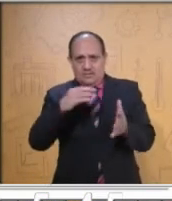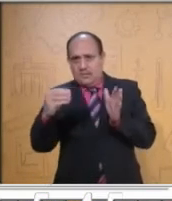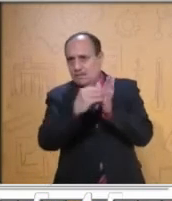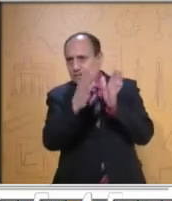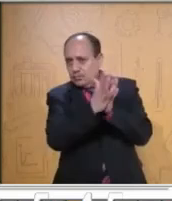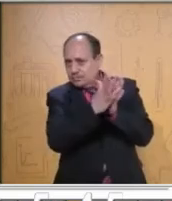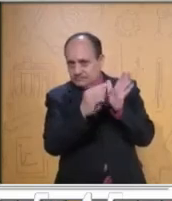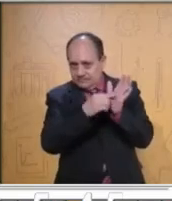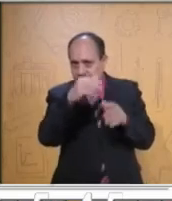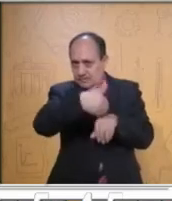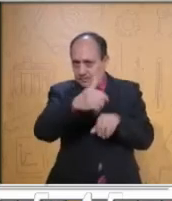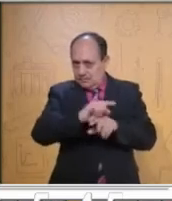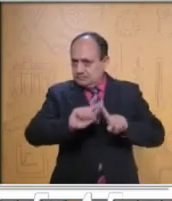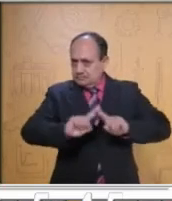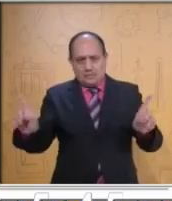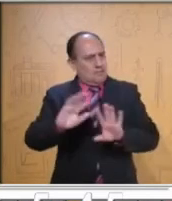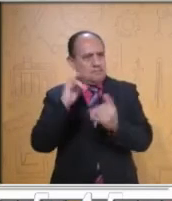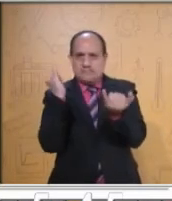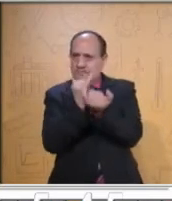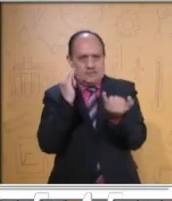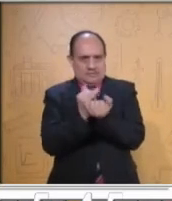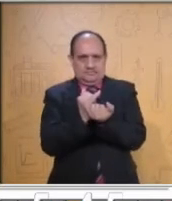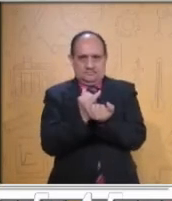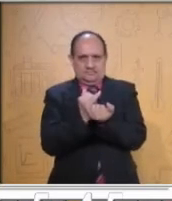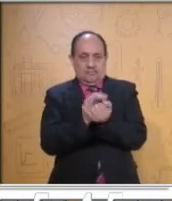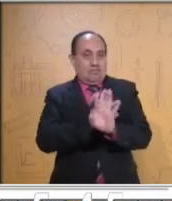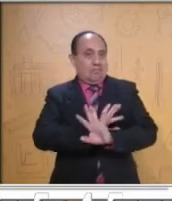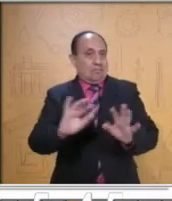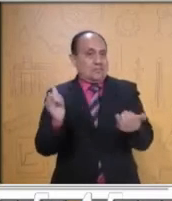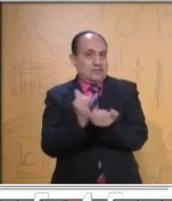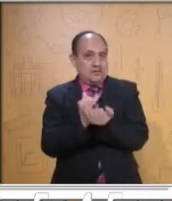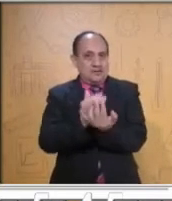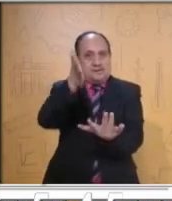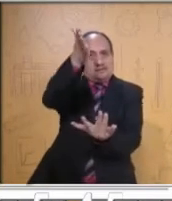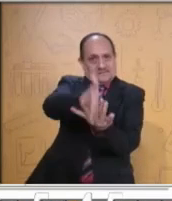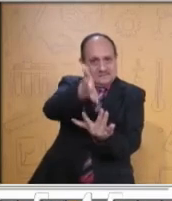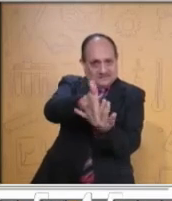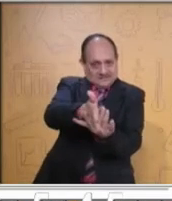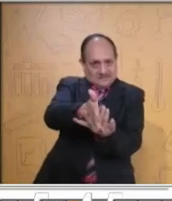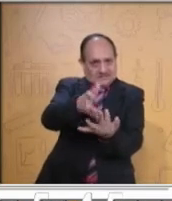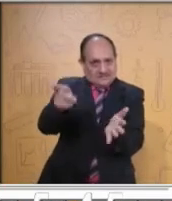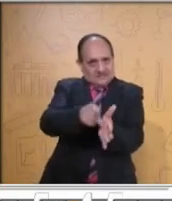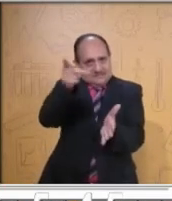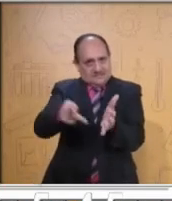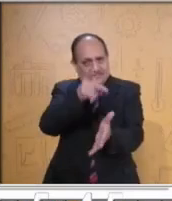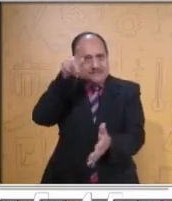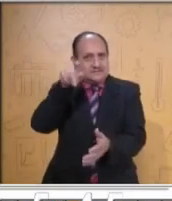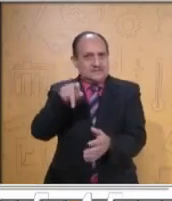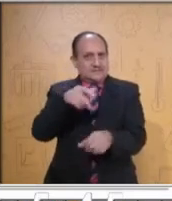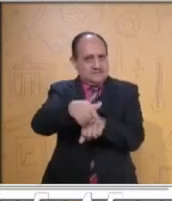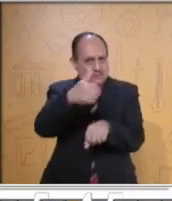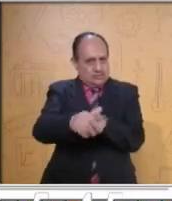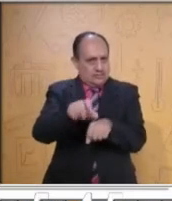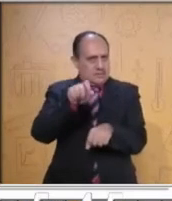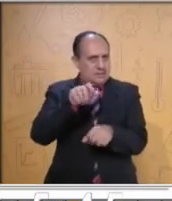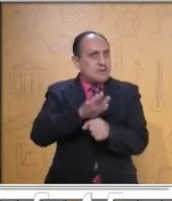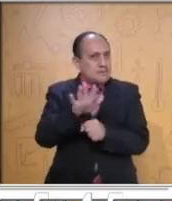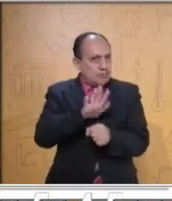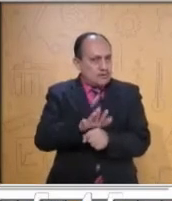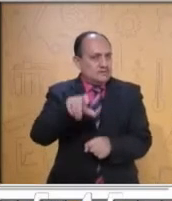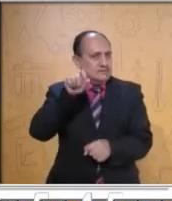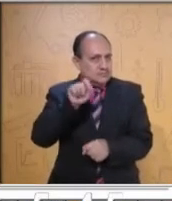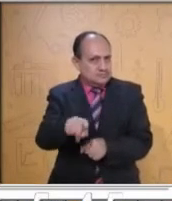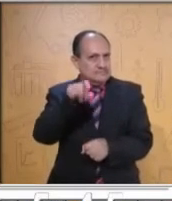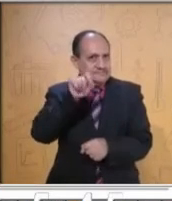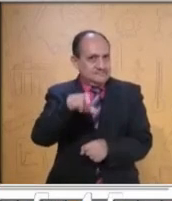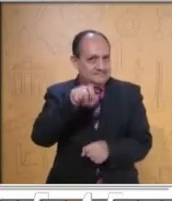dato atípico. Pues vimos que no, porque el que está al centro, el que se repite más veces, en este caso el que me está